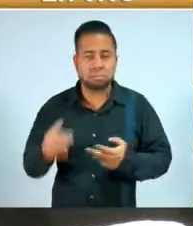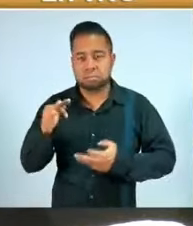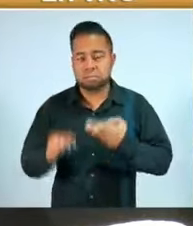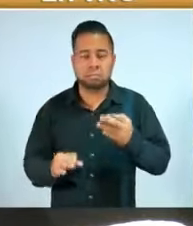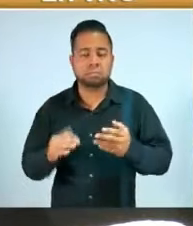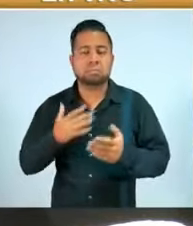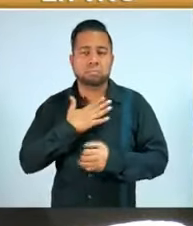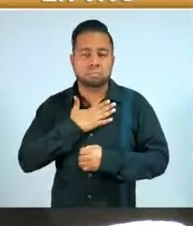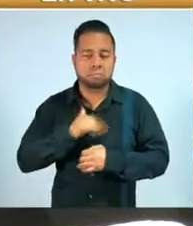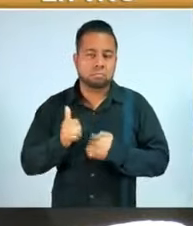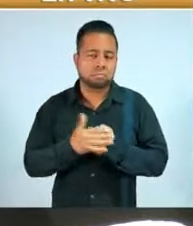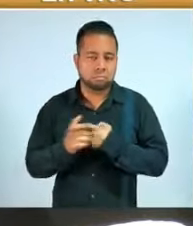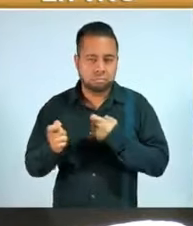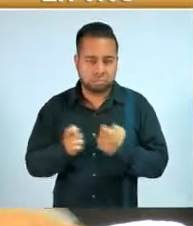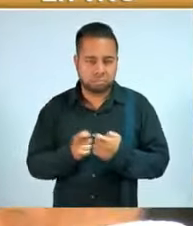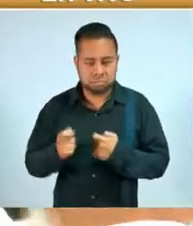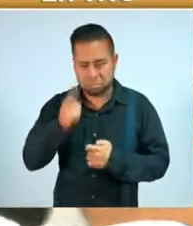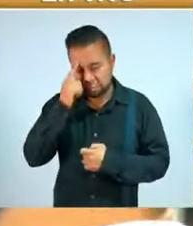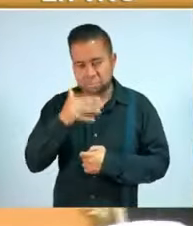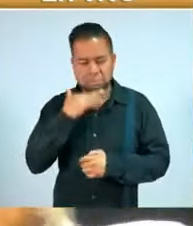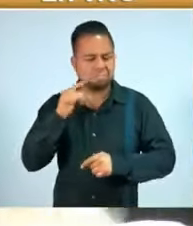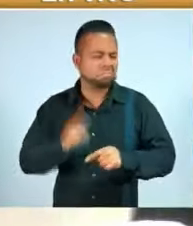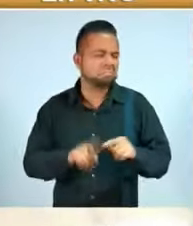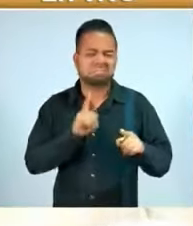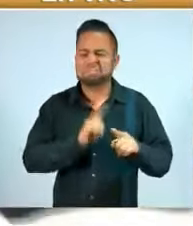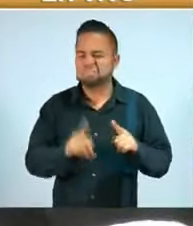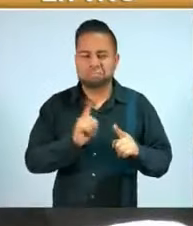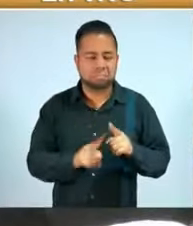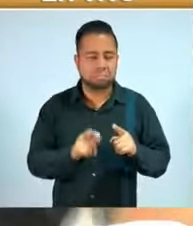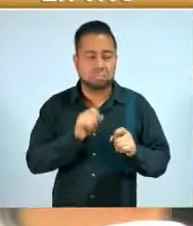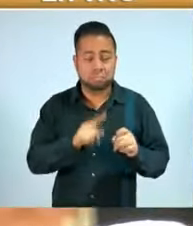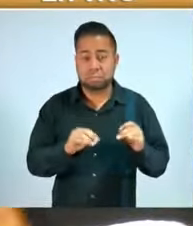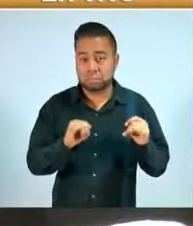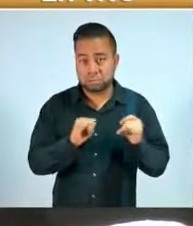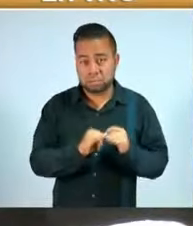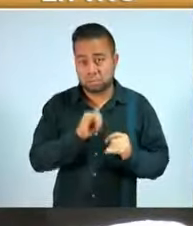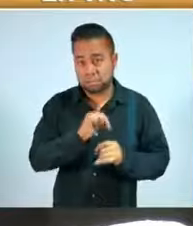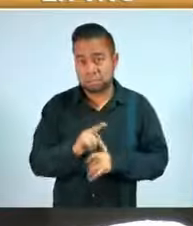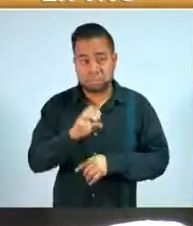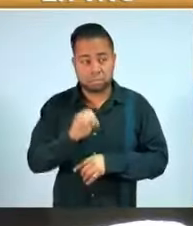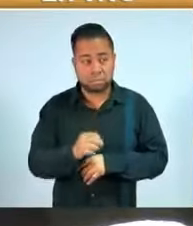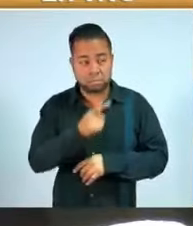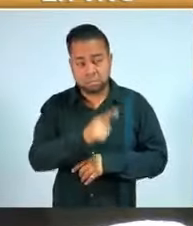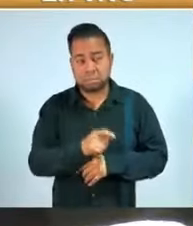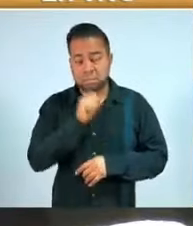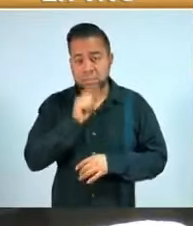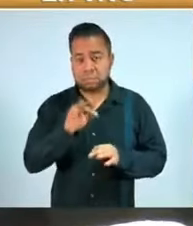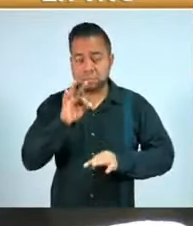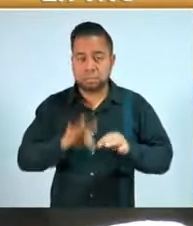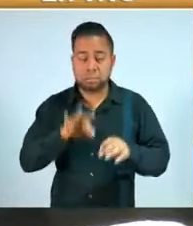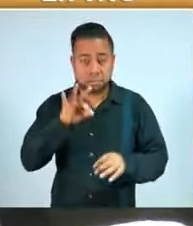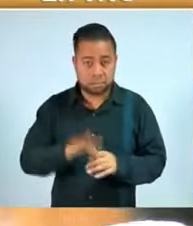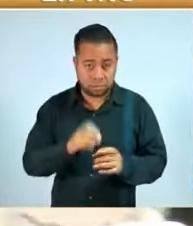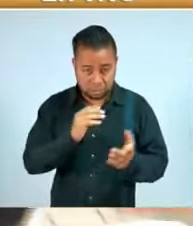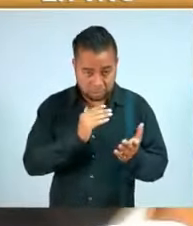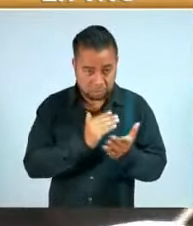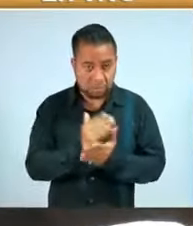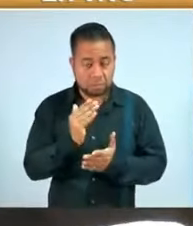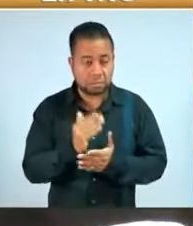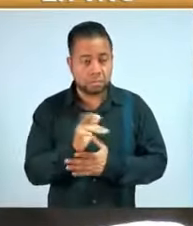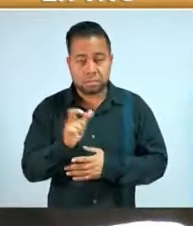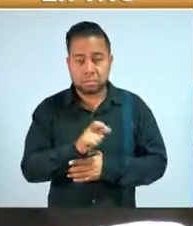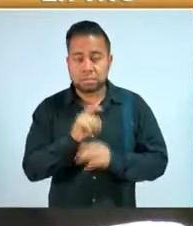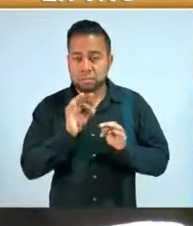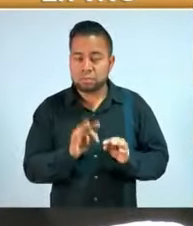de Justicia Administrativa y Combate a la Corrupción, y entre otros. El mismo Instituto Electoral, el mismo Tribunal Electoral. Y al ser